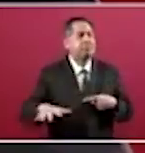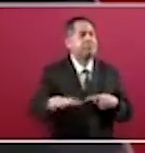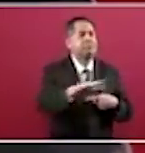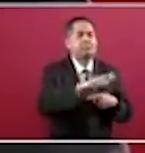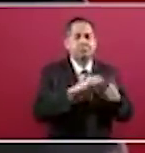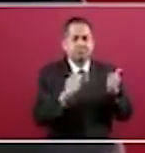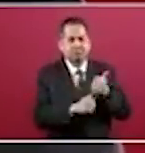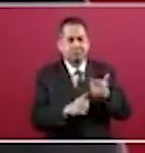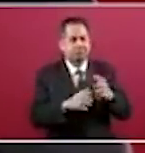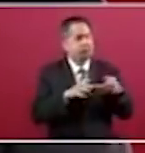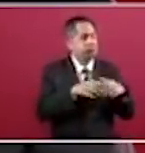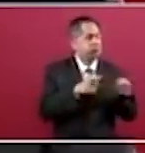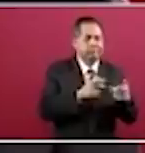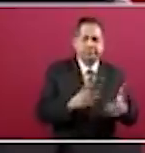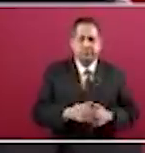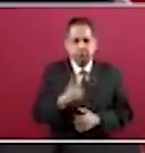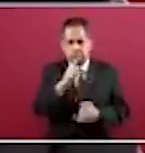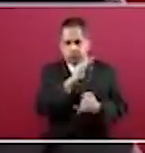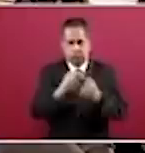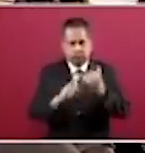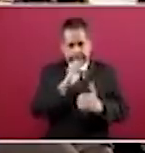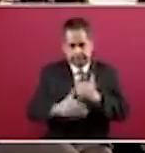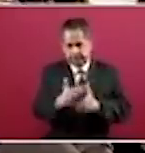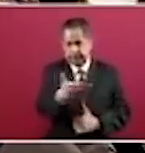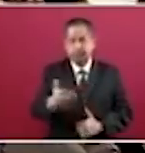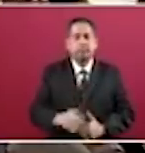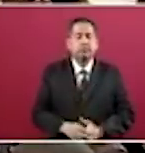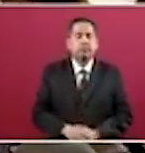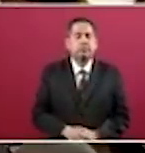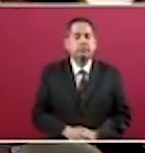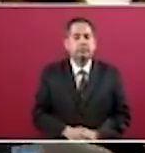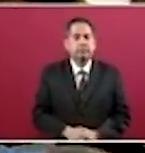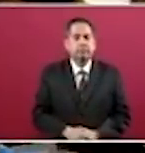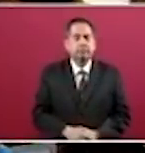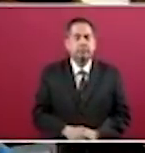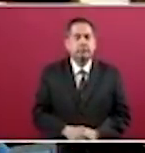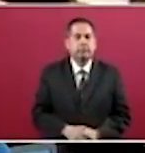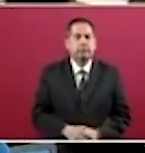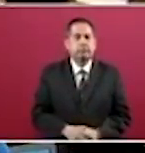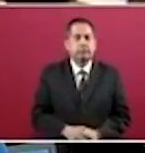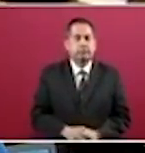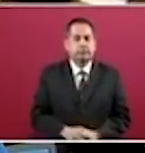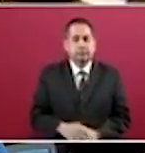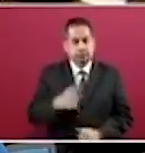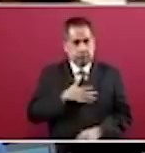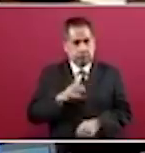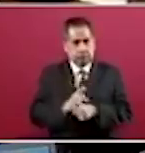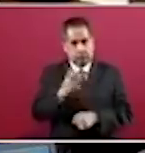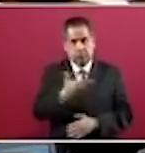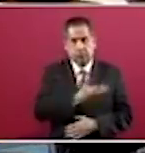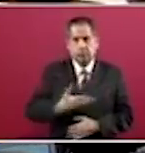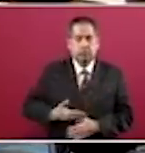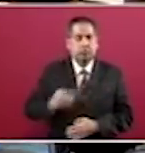no de los intereses creados. Una más y terminamos. Buenos días,